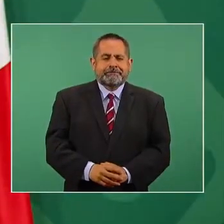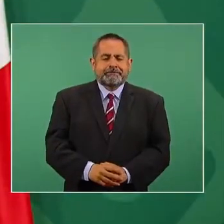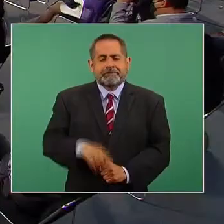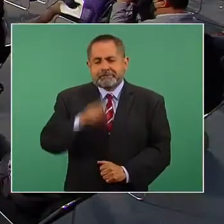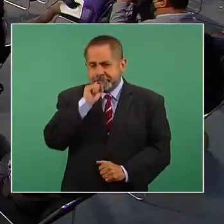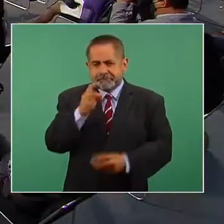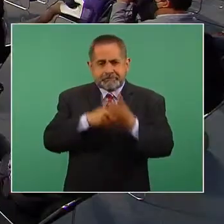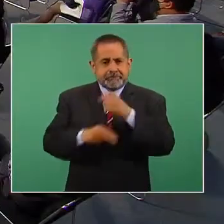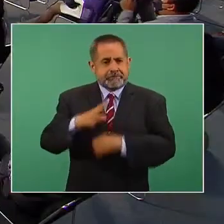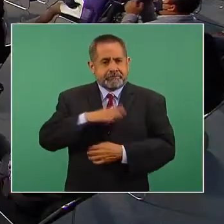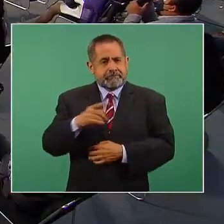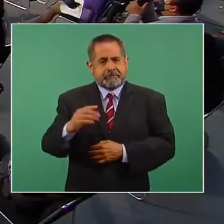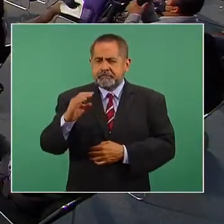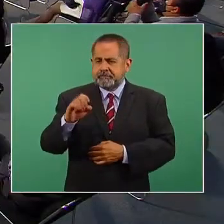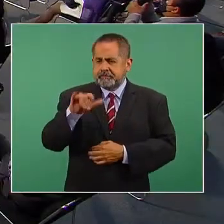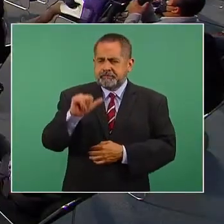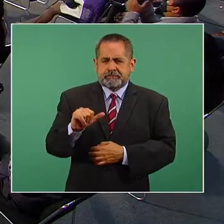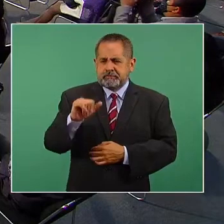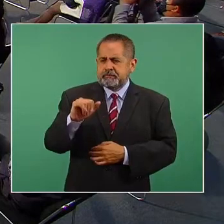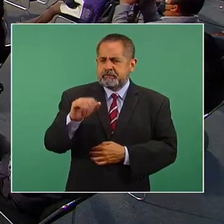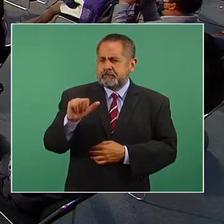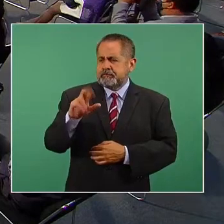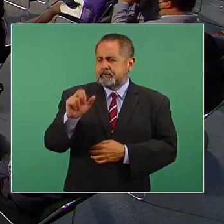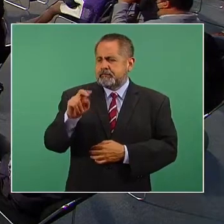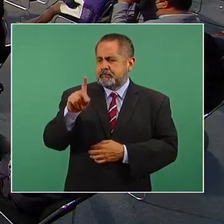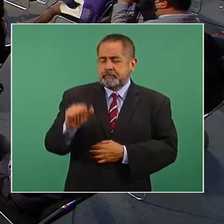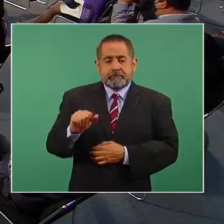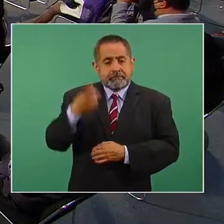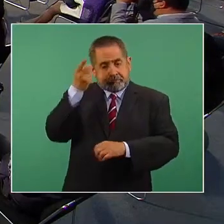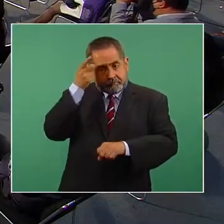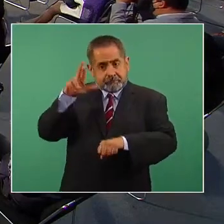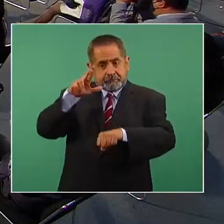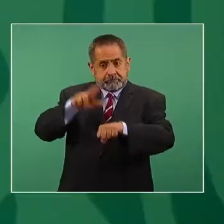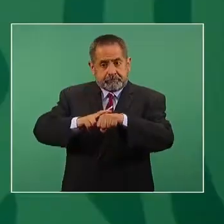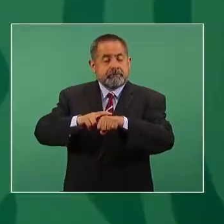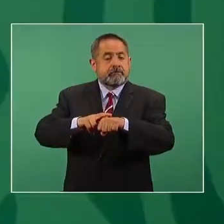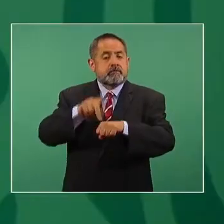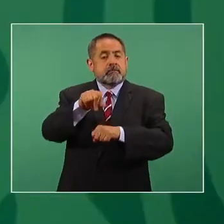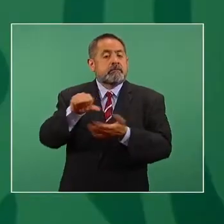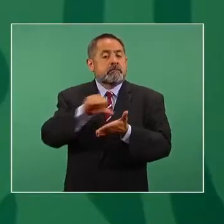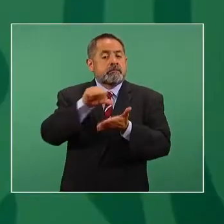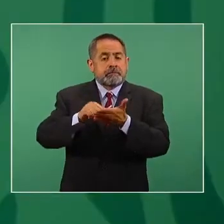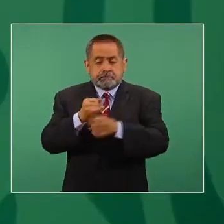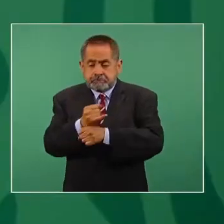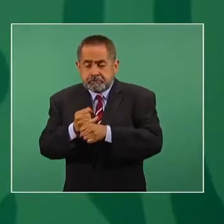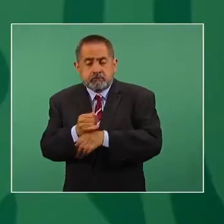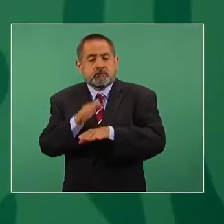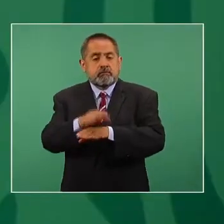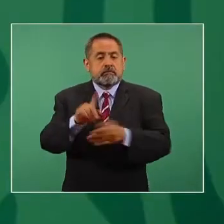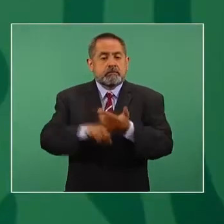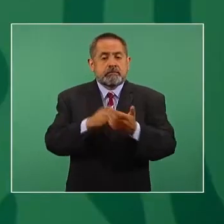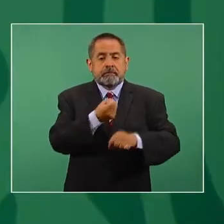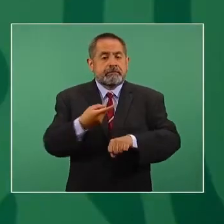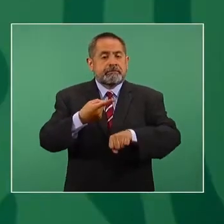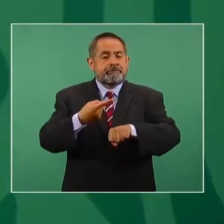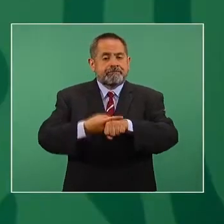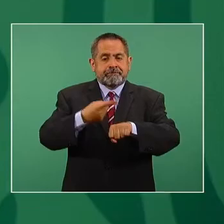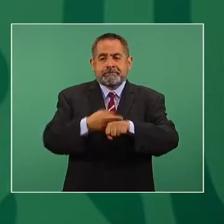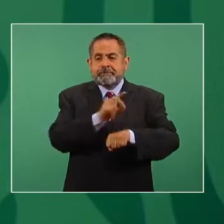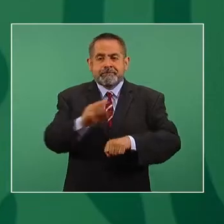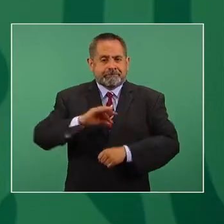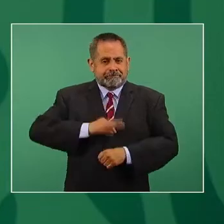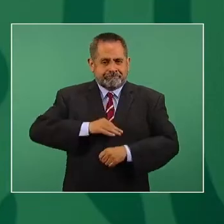Está también aquí Celia Alpucha Aranda, directora del Centro de Investigación sobre Enfermedades